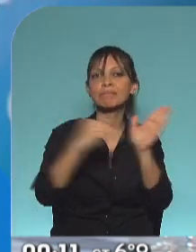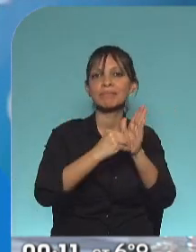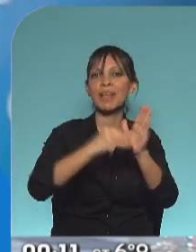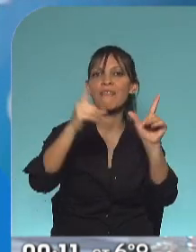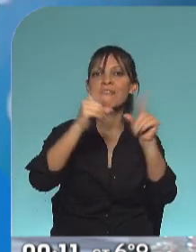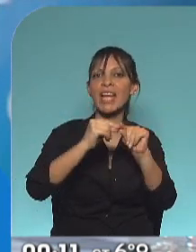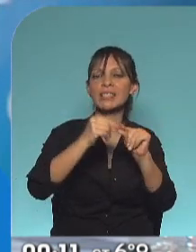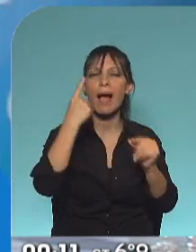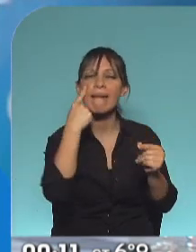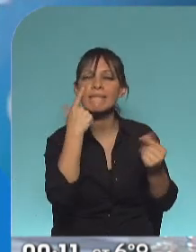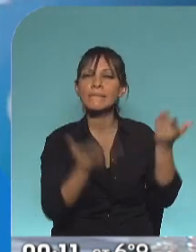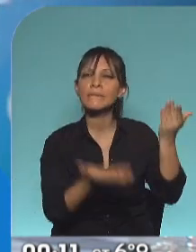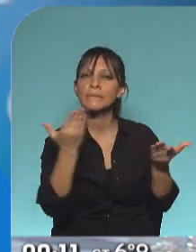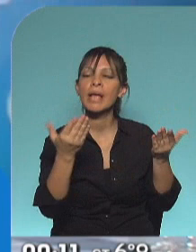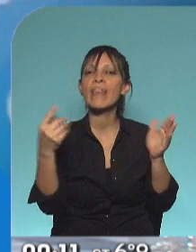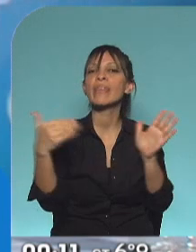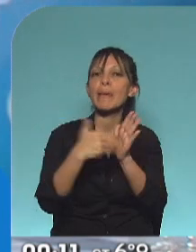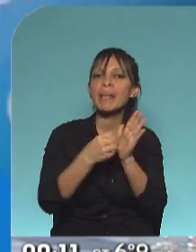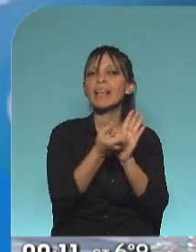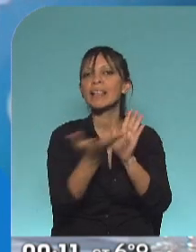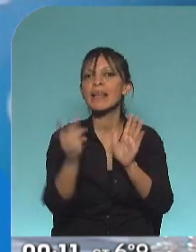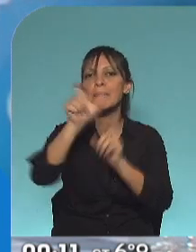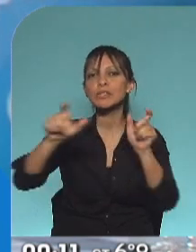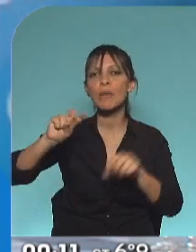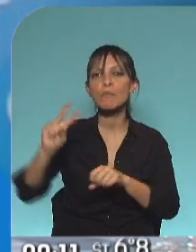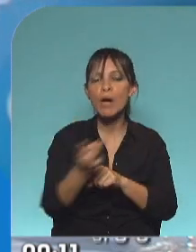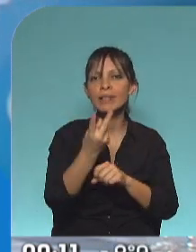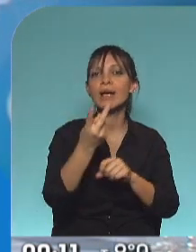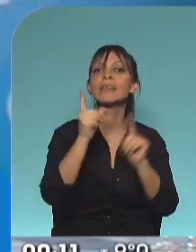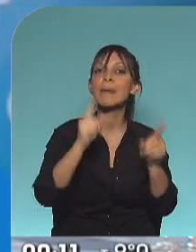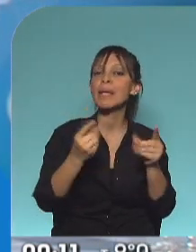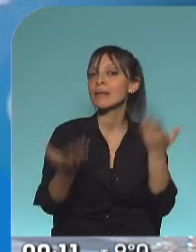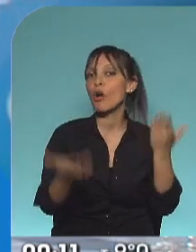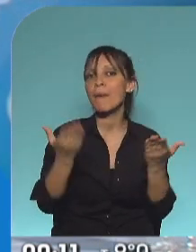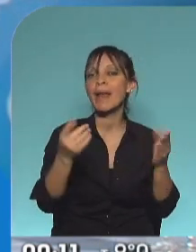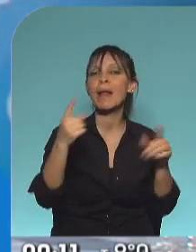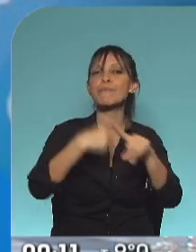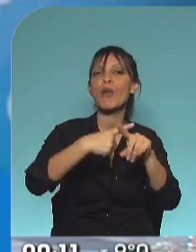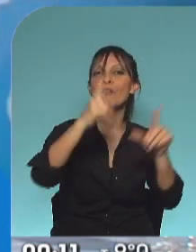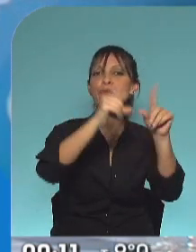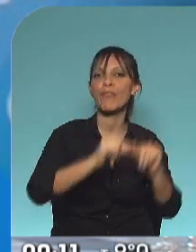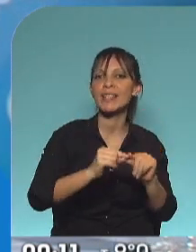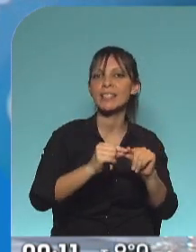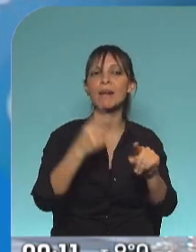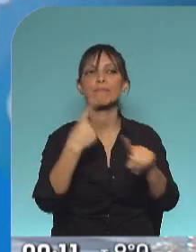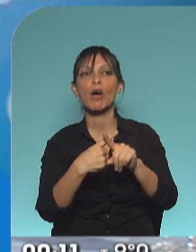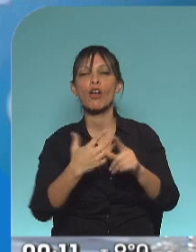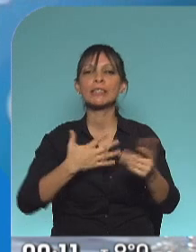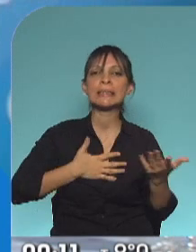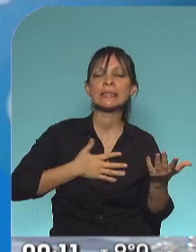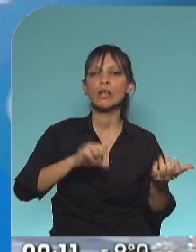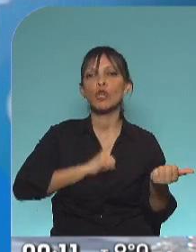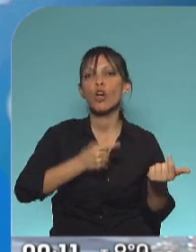casos, por la fecha de notificación de muertes, y también se analizan por la fecha de inicio de síntomas y por la fecha de fallecimiento para poder